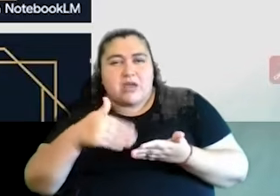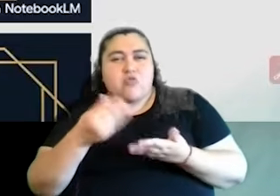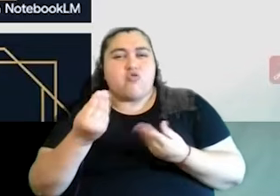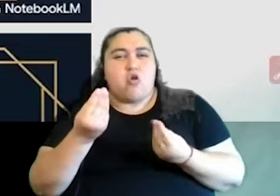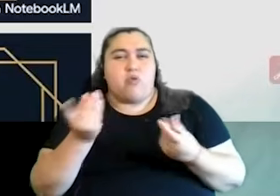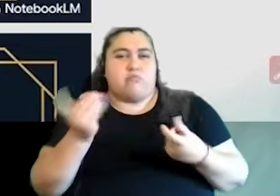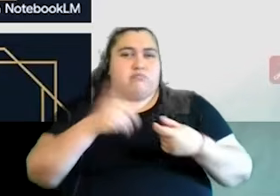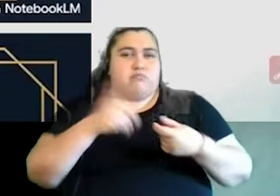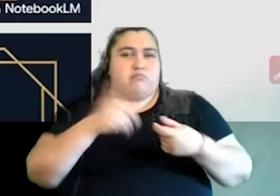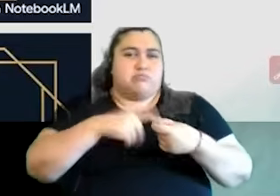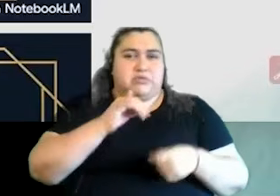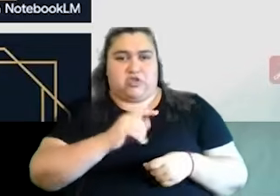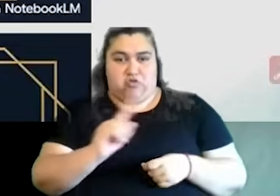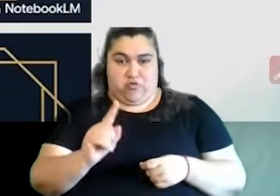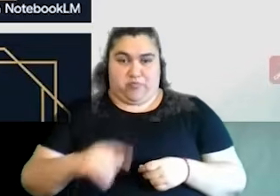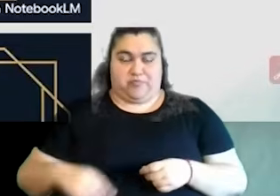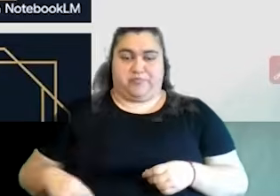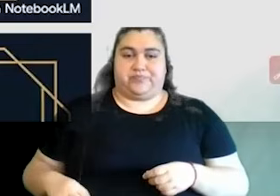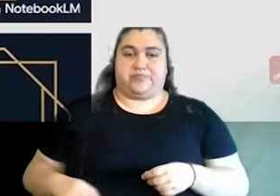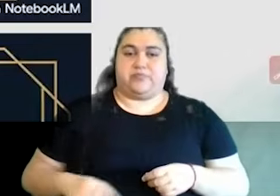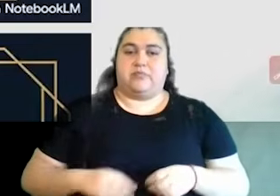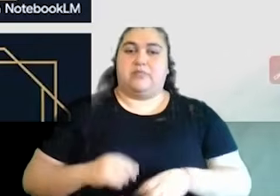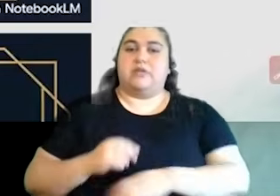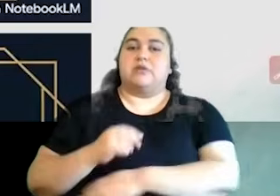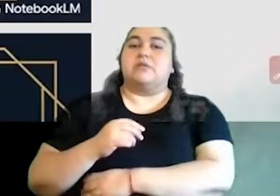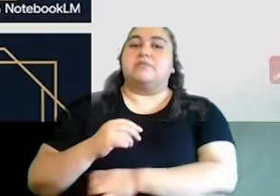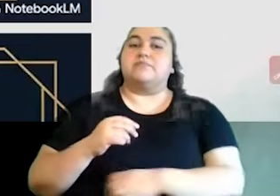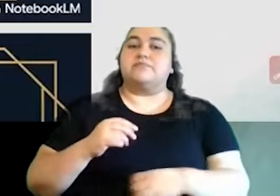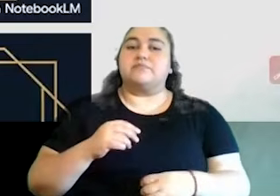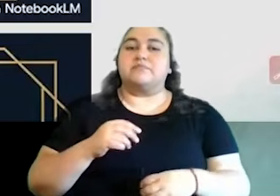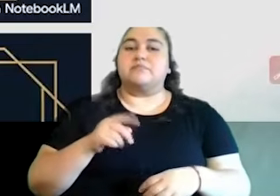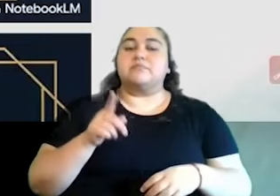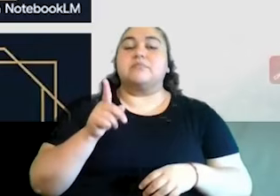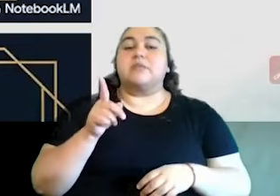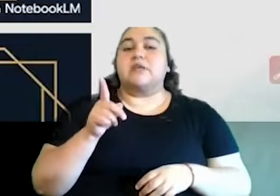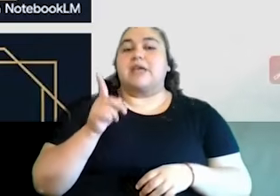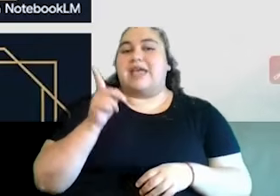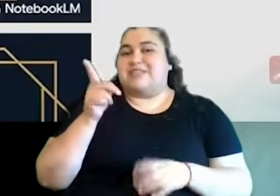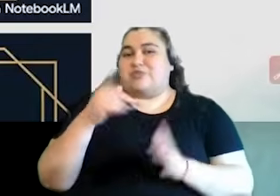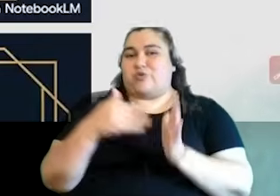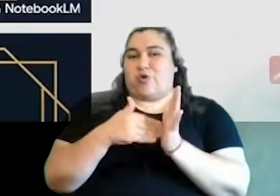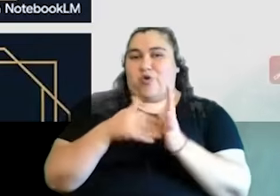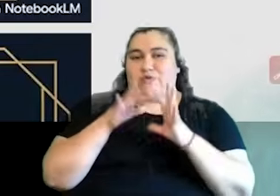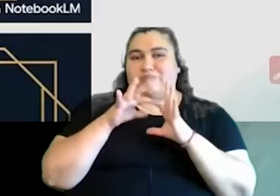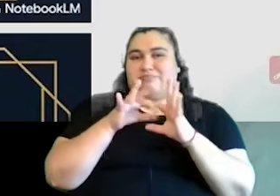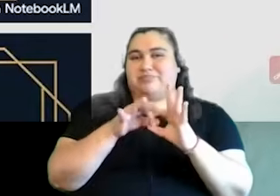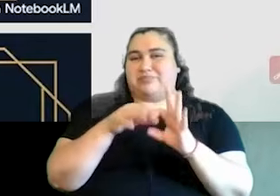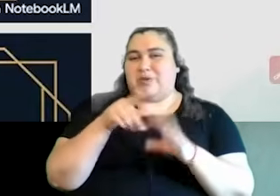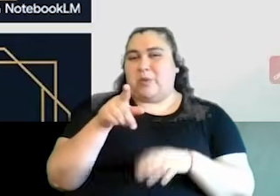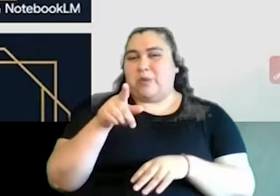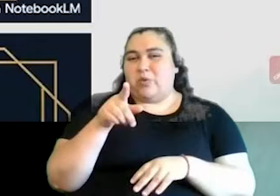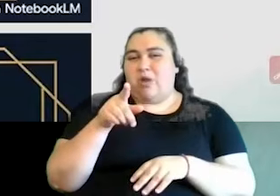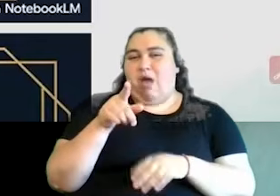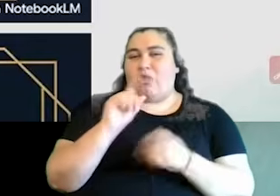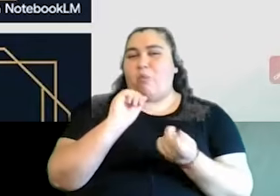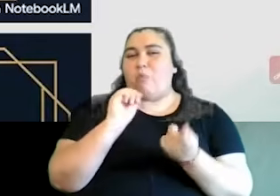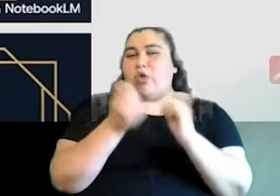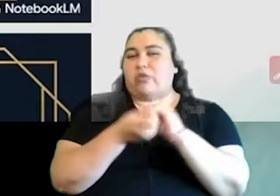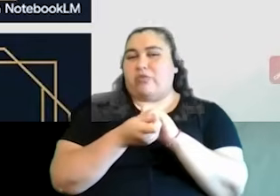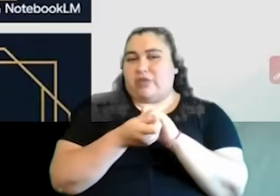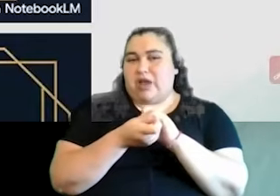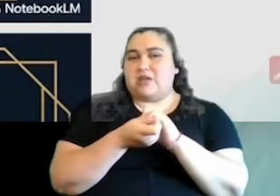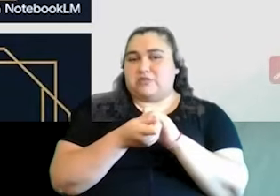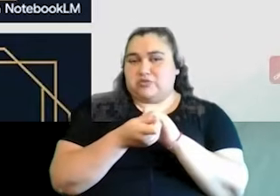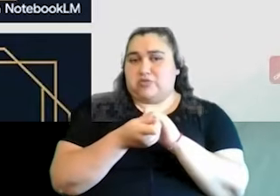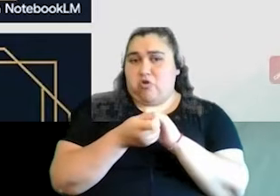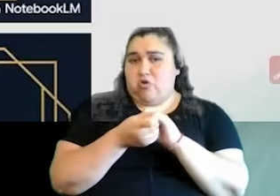esto está vinculado con una modificación que también hace la